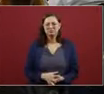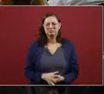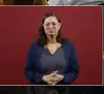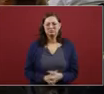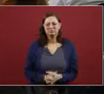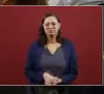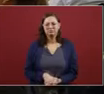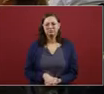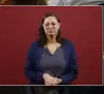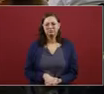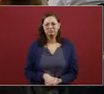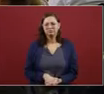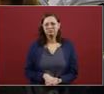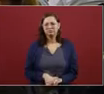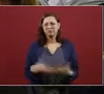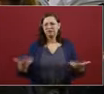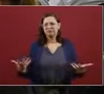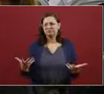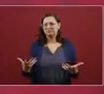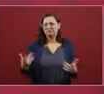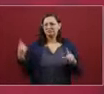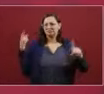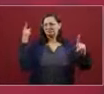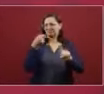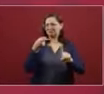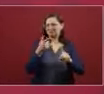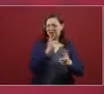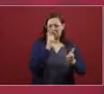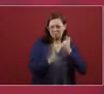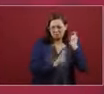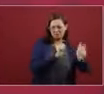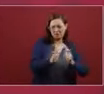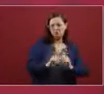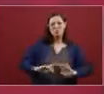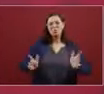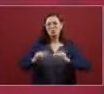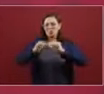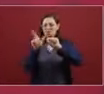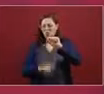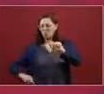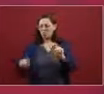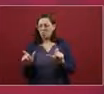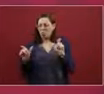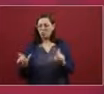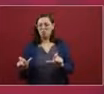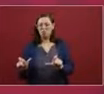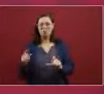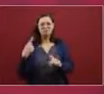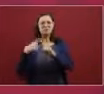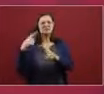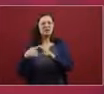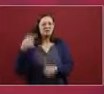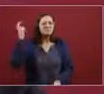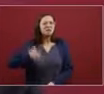No, ese es el propósito. La Guardia Nacional va a ser financiada por el gobierno